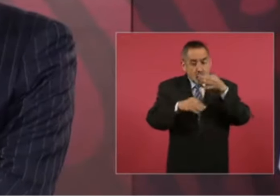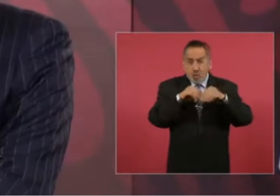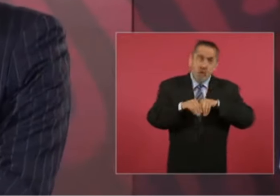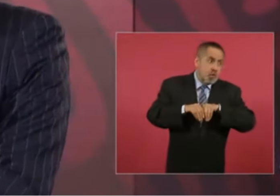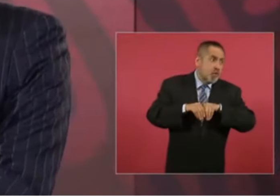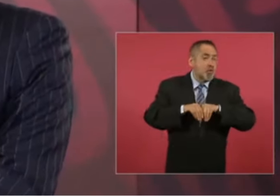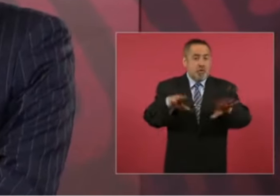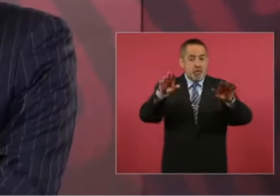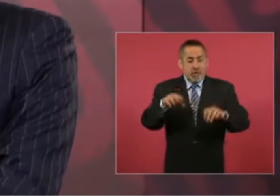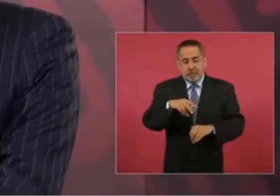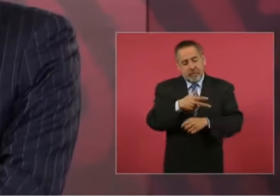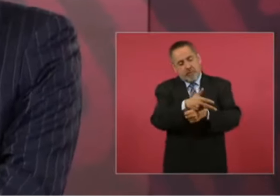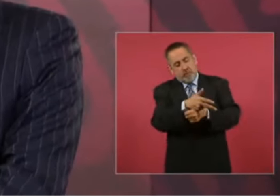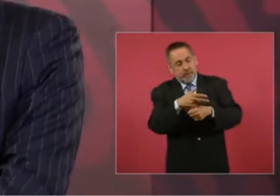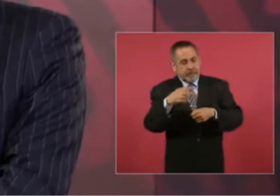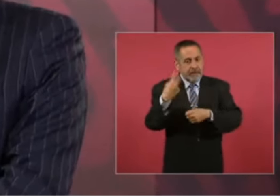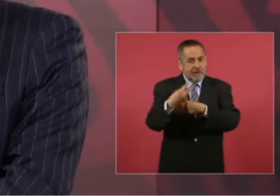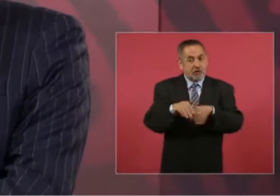directa,